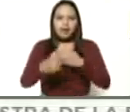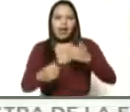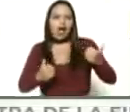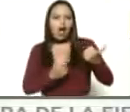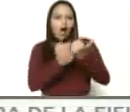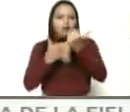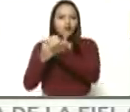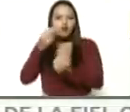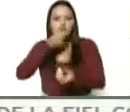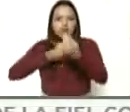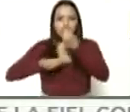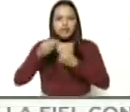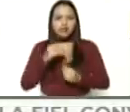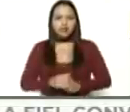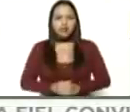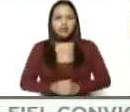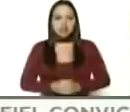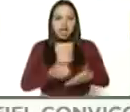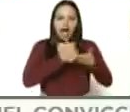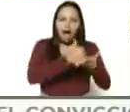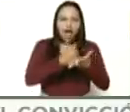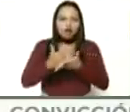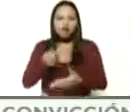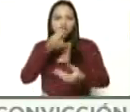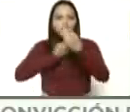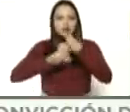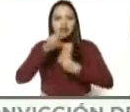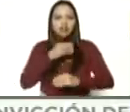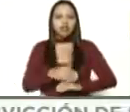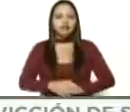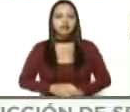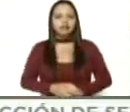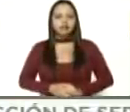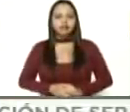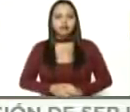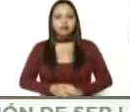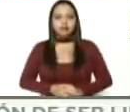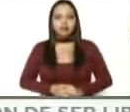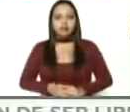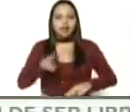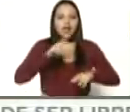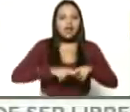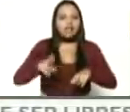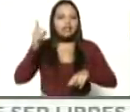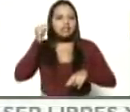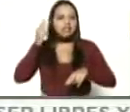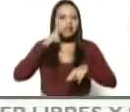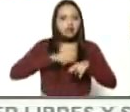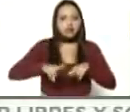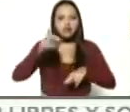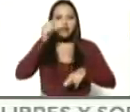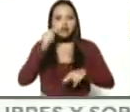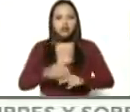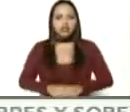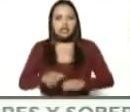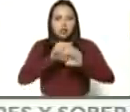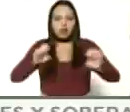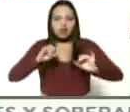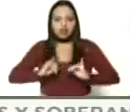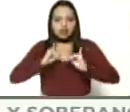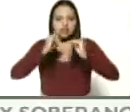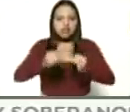apoyo alimentario, de asistencia alimentaria a los niños y niñas de la educación inicial,